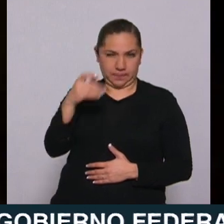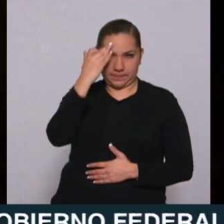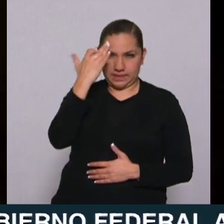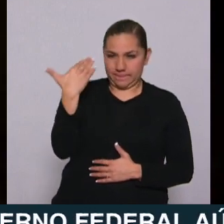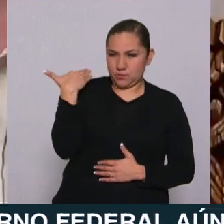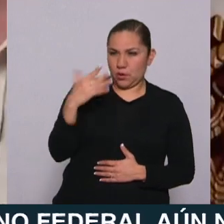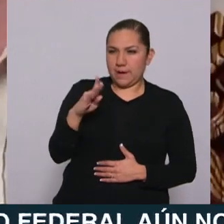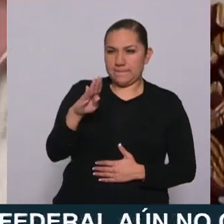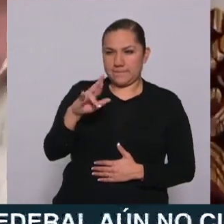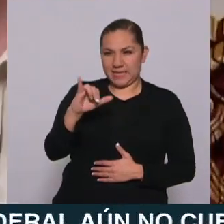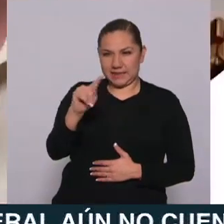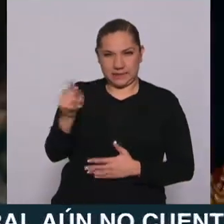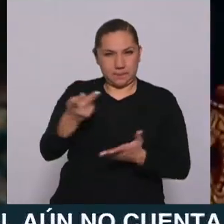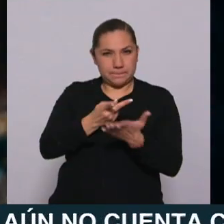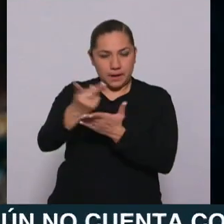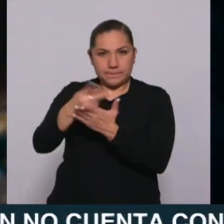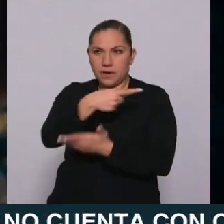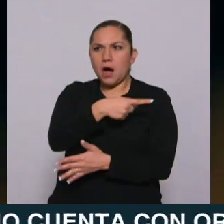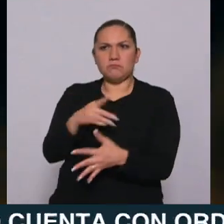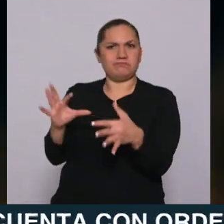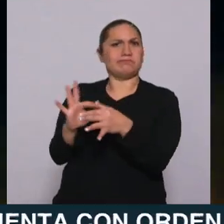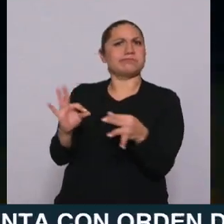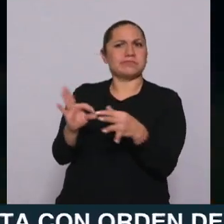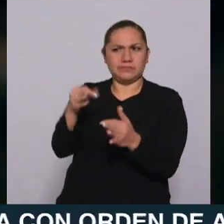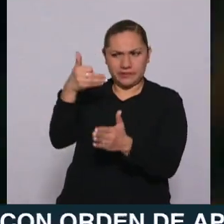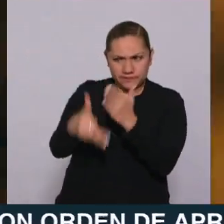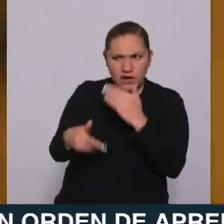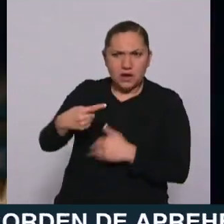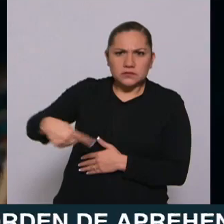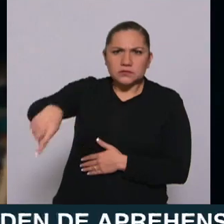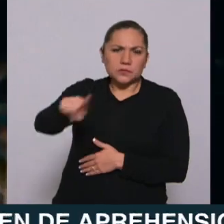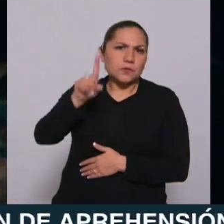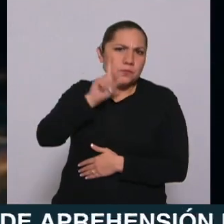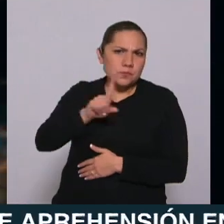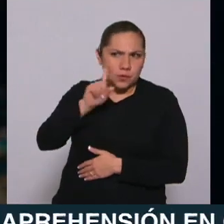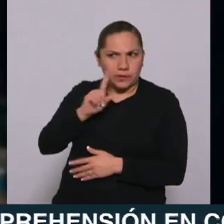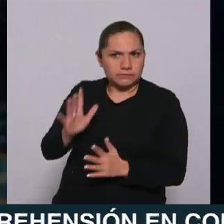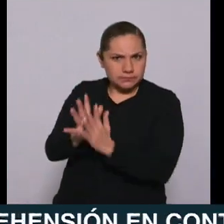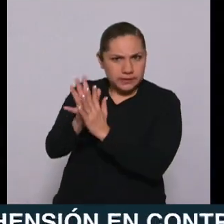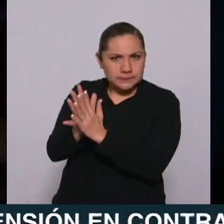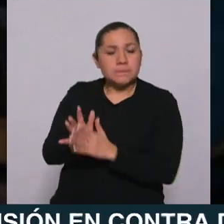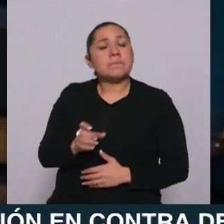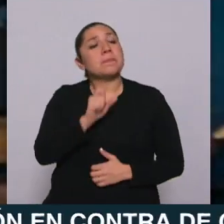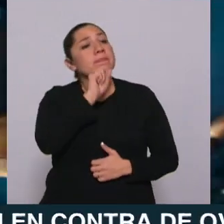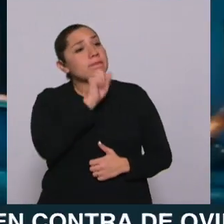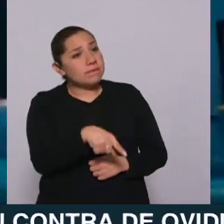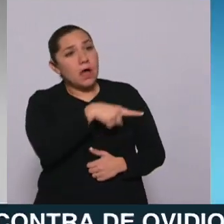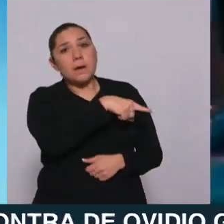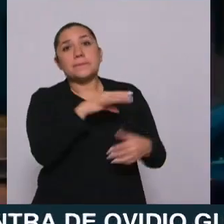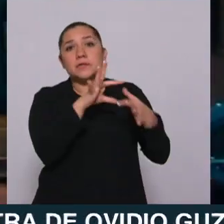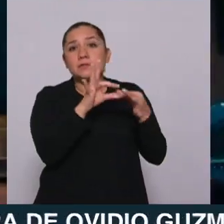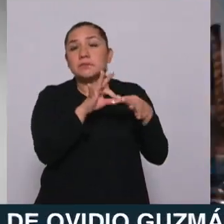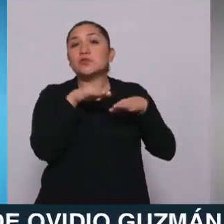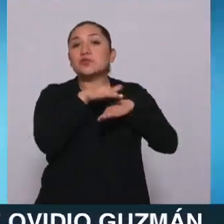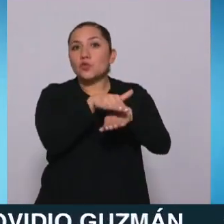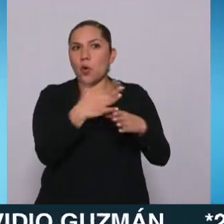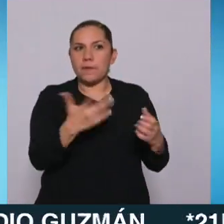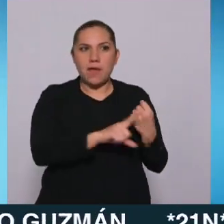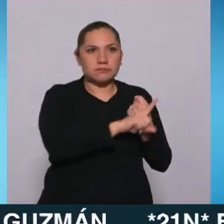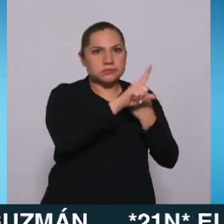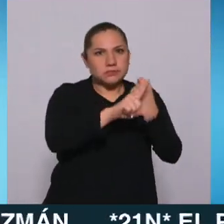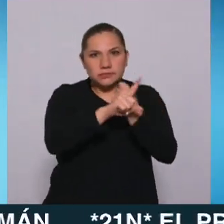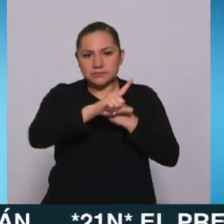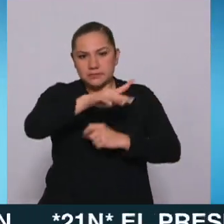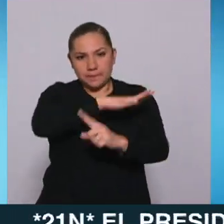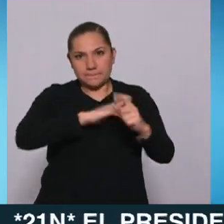pasado. Habló ya de la crisis y del calentamiento global. No sé, creo que sin duda alguna,